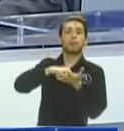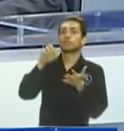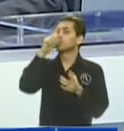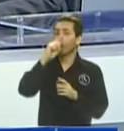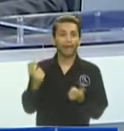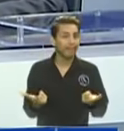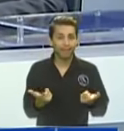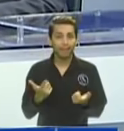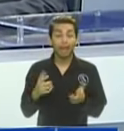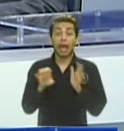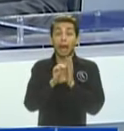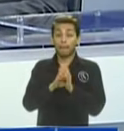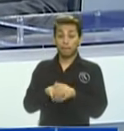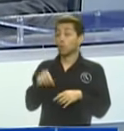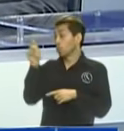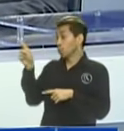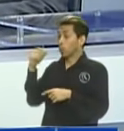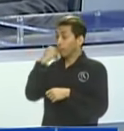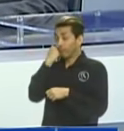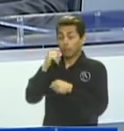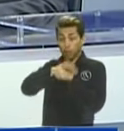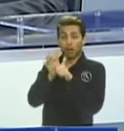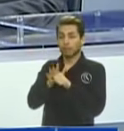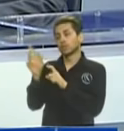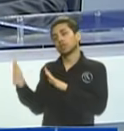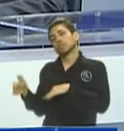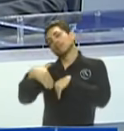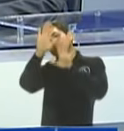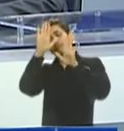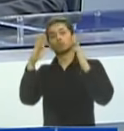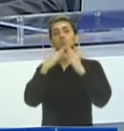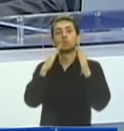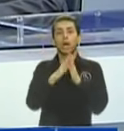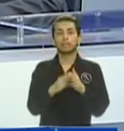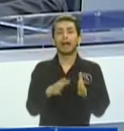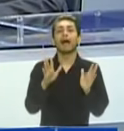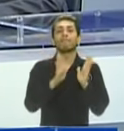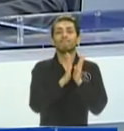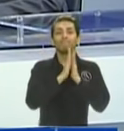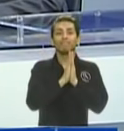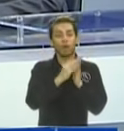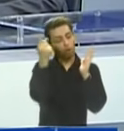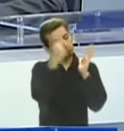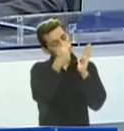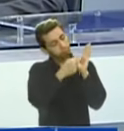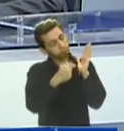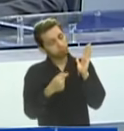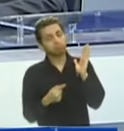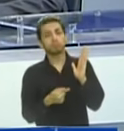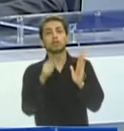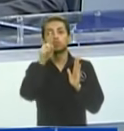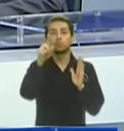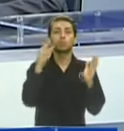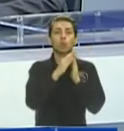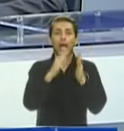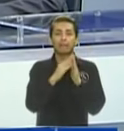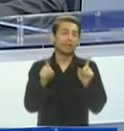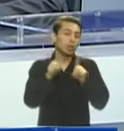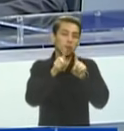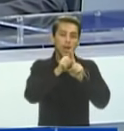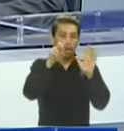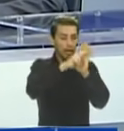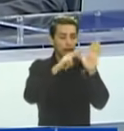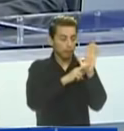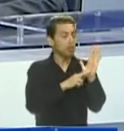positivo, Luis, mire, váyase a su casa. Siga este protocolo de aislamiento dentro de su casa, que termina por lo general contaminando